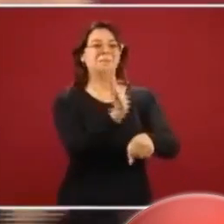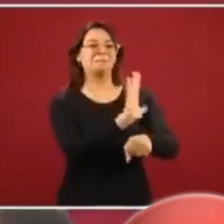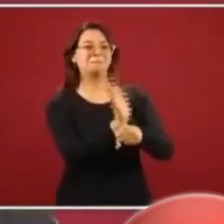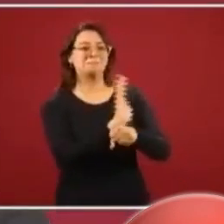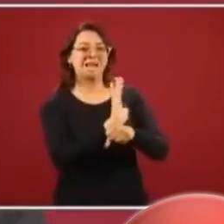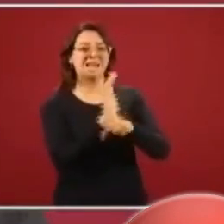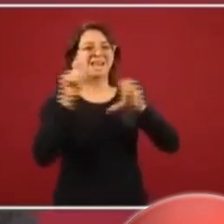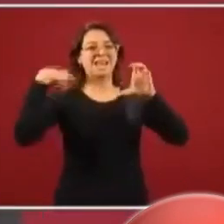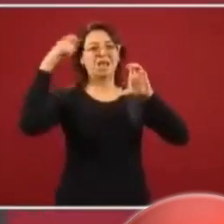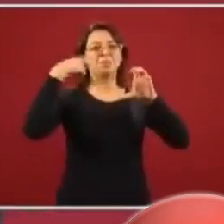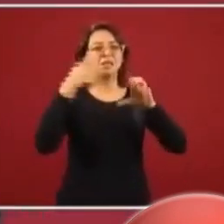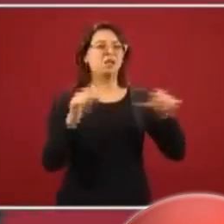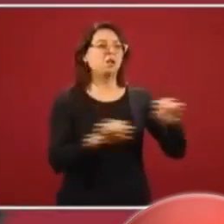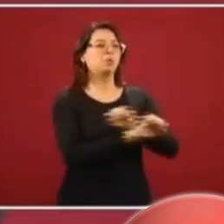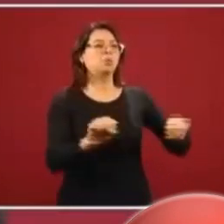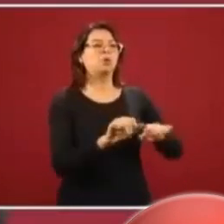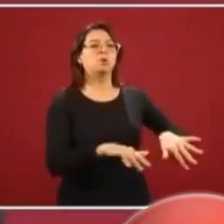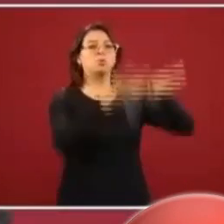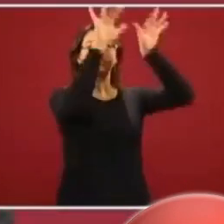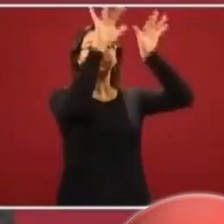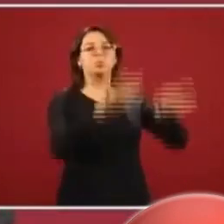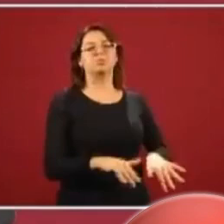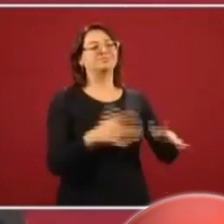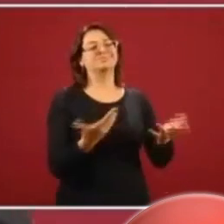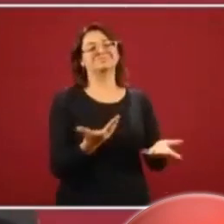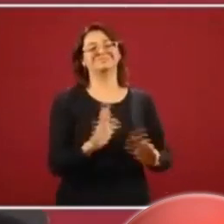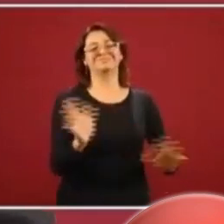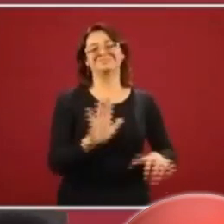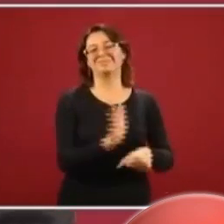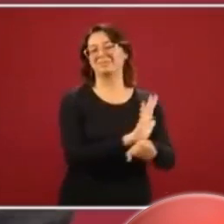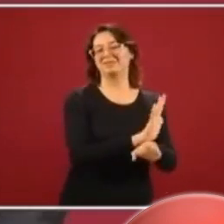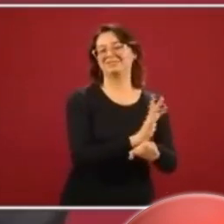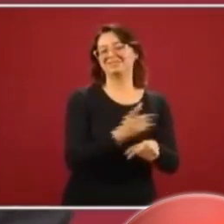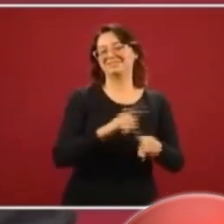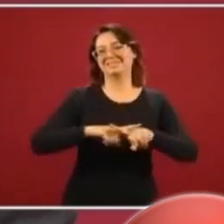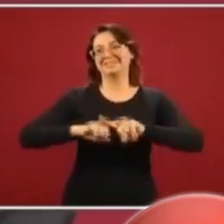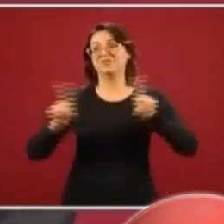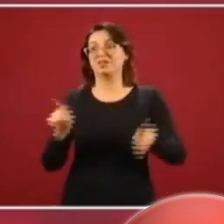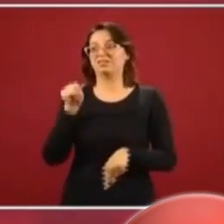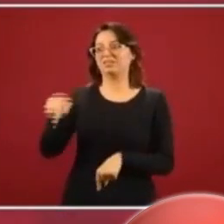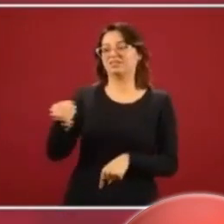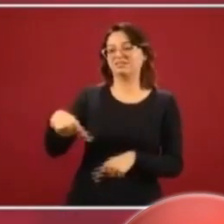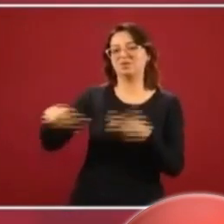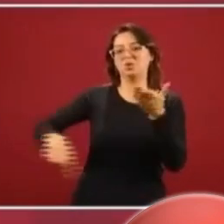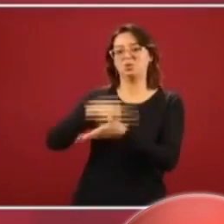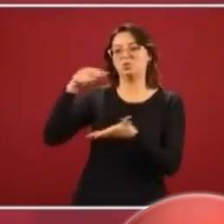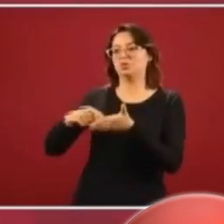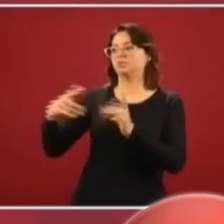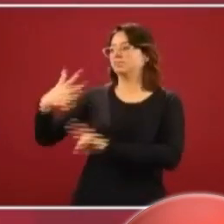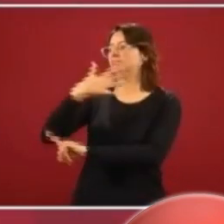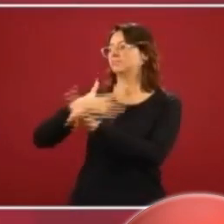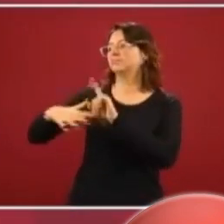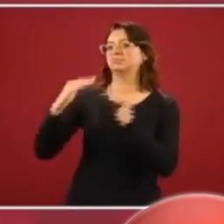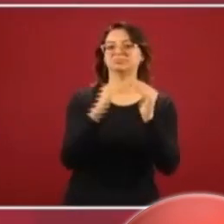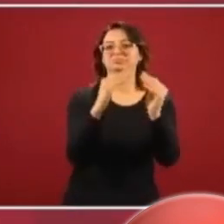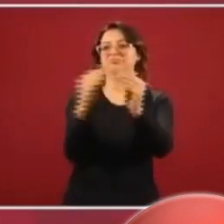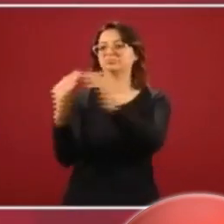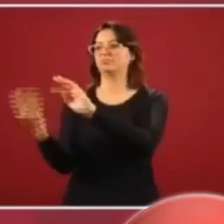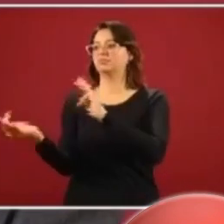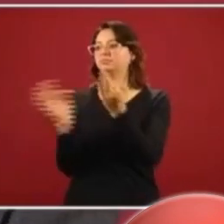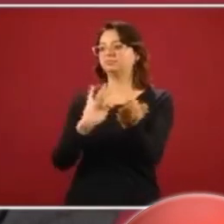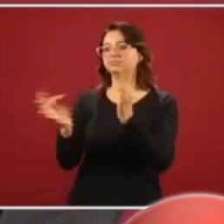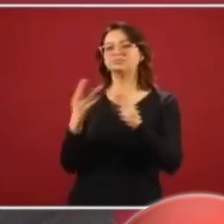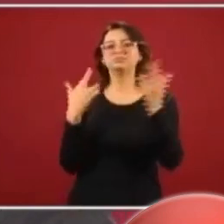y cae el edificio. Es muy complicado, sobre todo en un lugar altamente poblado, pues, que va a generar